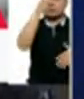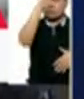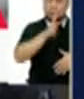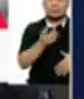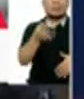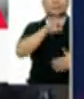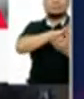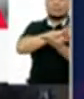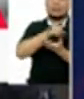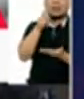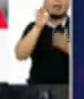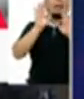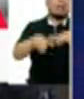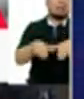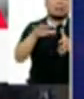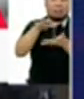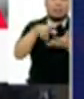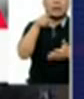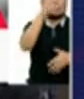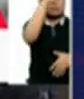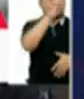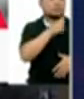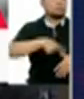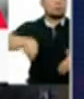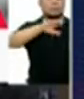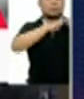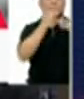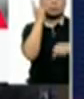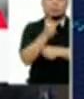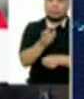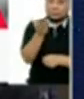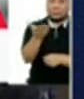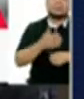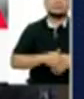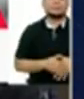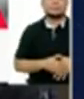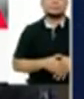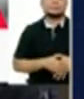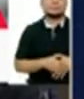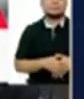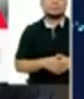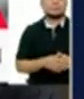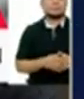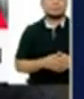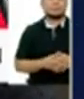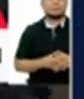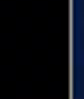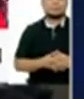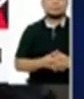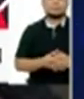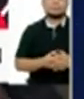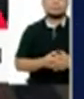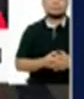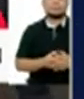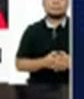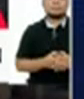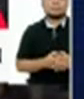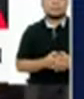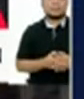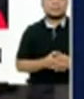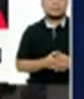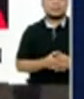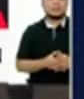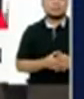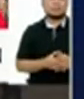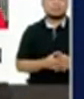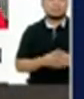Vamos a darle continuidad al trabajo que hemos hecho desde las regiones, porque nos hemos podido juntar últimamente y estamos planteando la